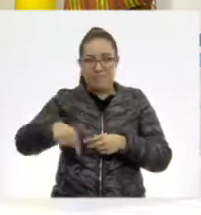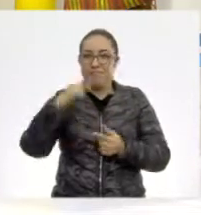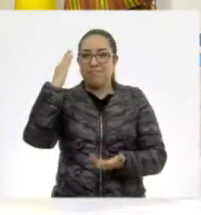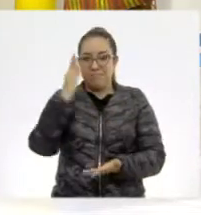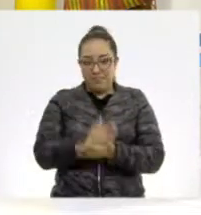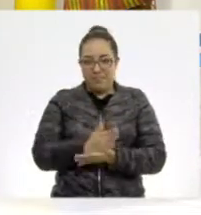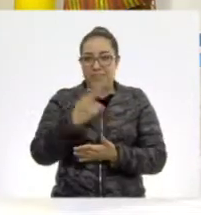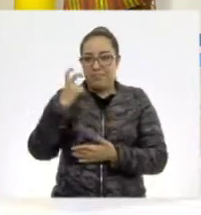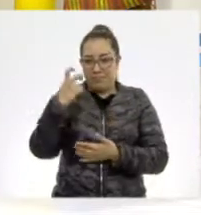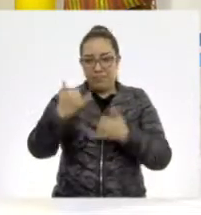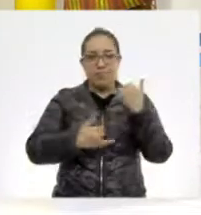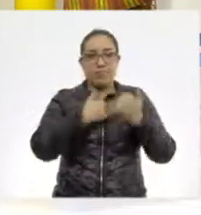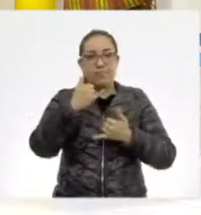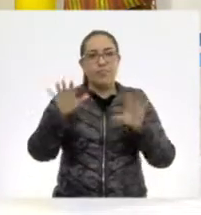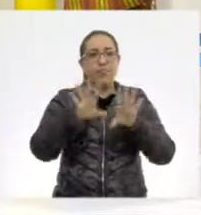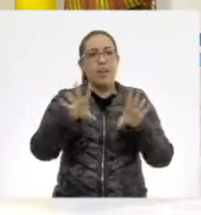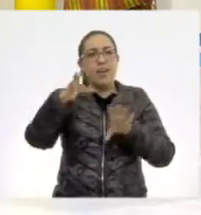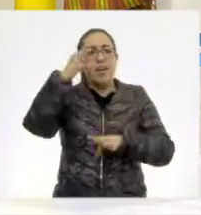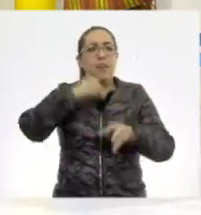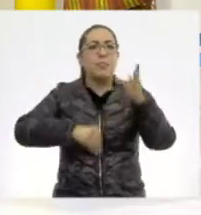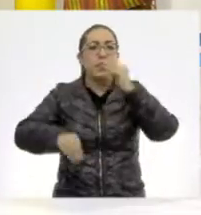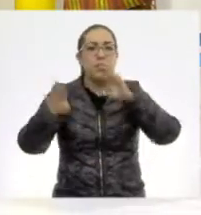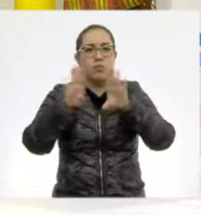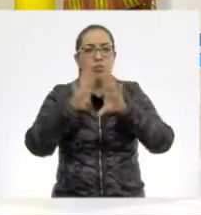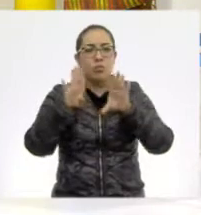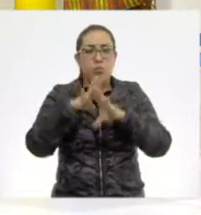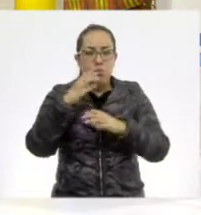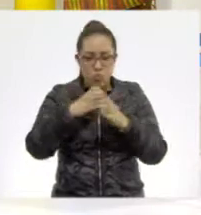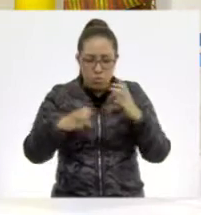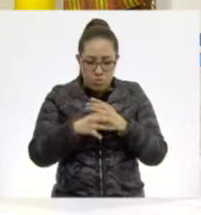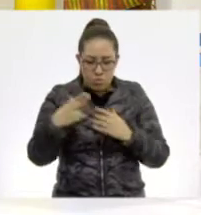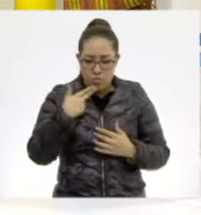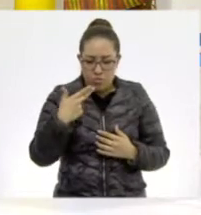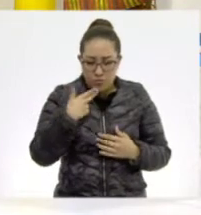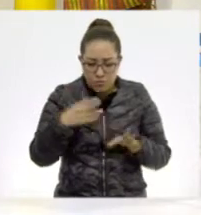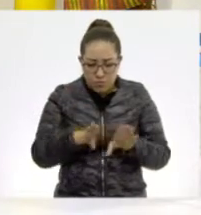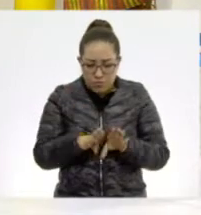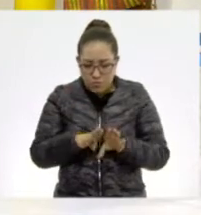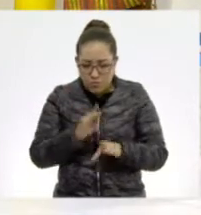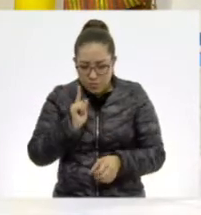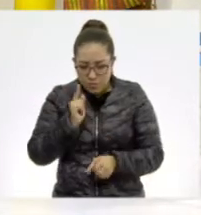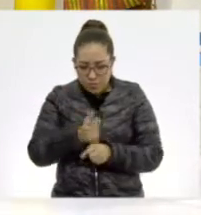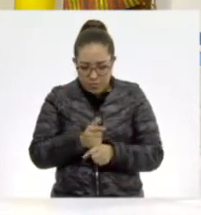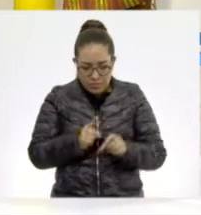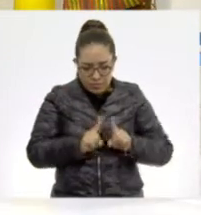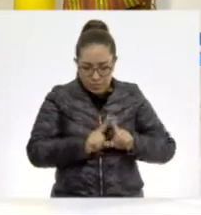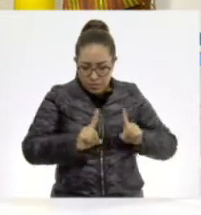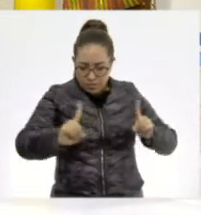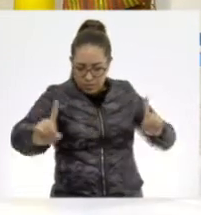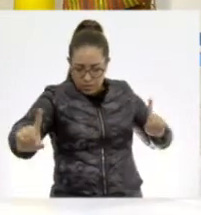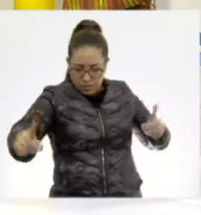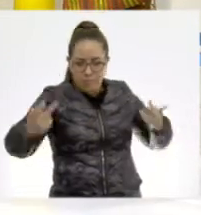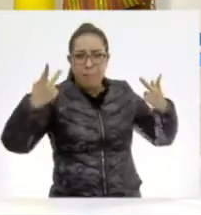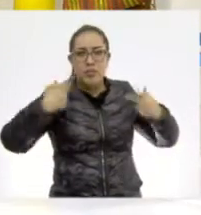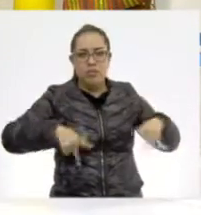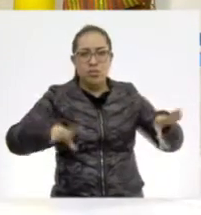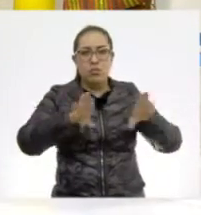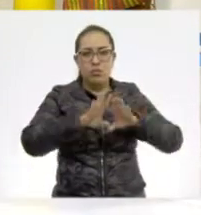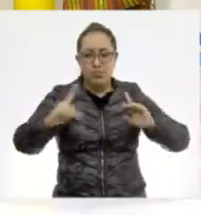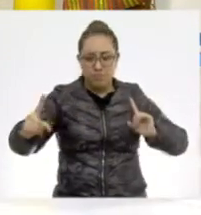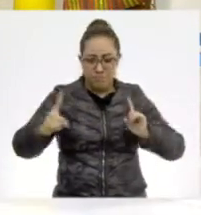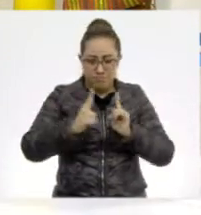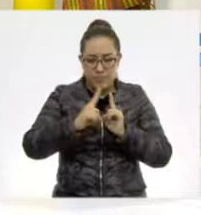aprendimos cómo podemos, con un juego entre objetos y fichitas, descubrir la distancia a la que se pueden acercar las personas